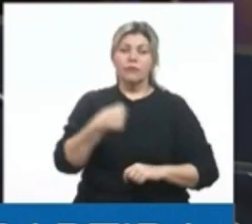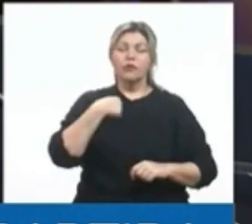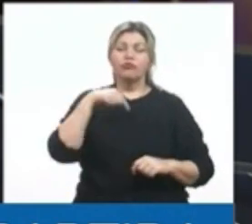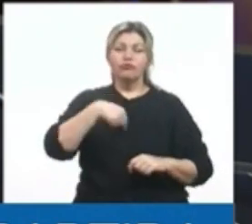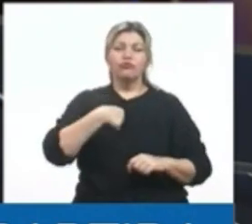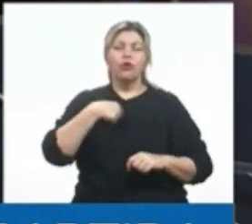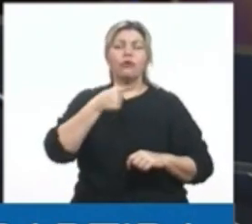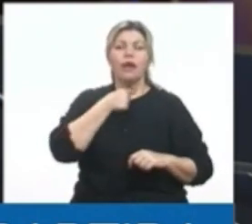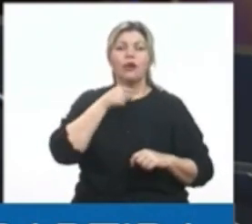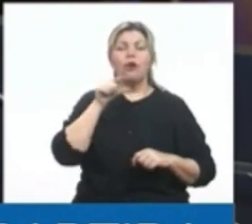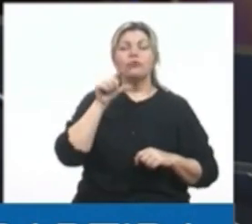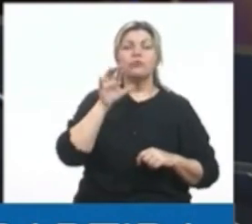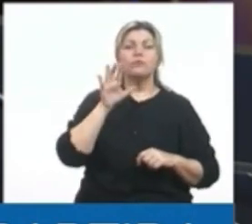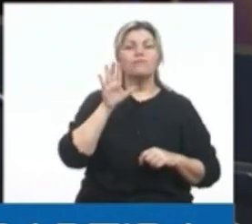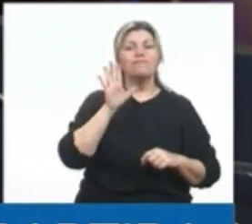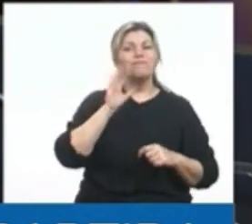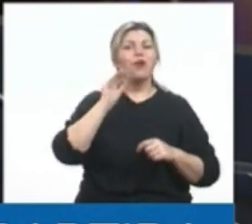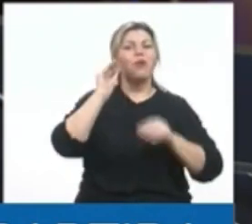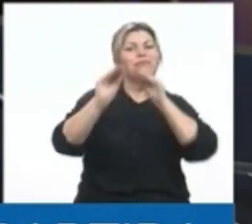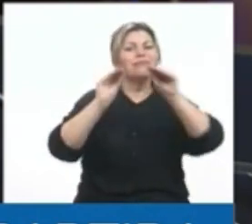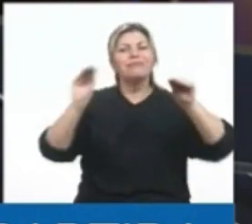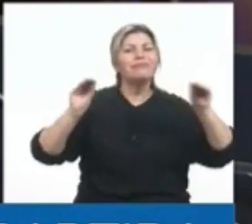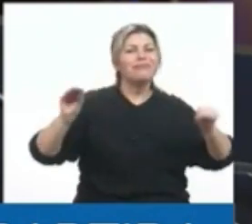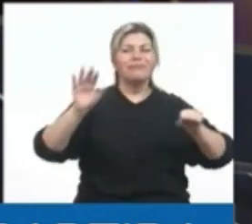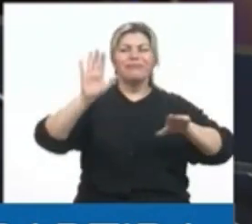llamado a los senadores y